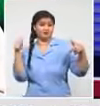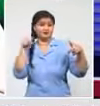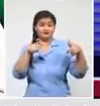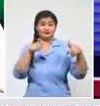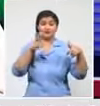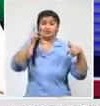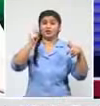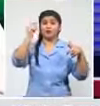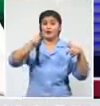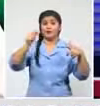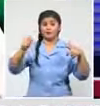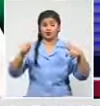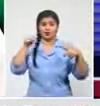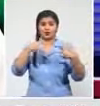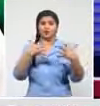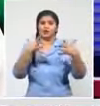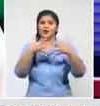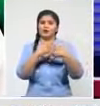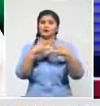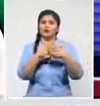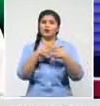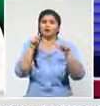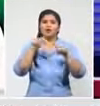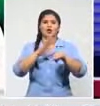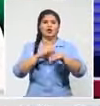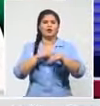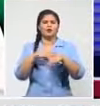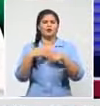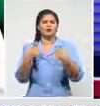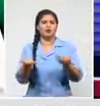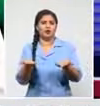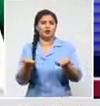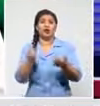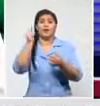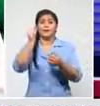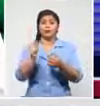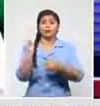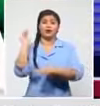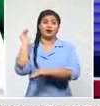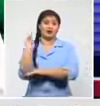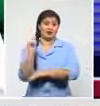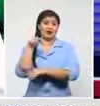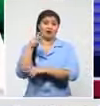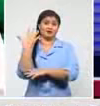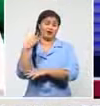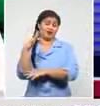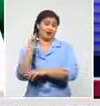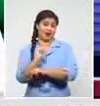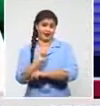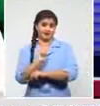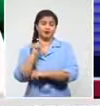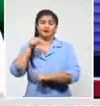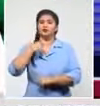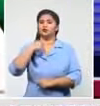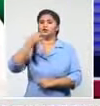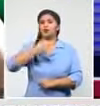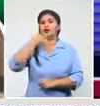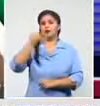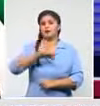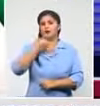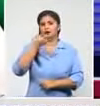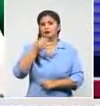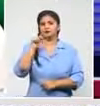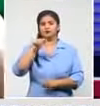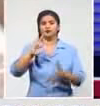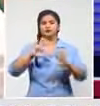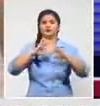con este tipo de transmisión. Yo digo la familia, yo que recibo a mi familiar o